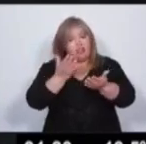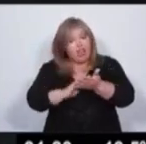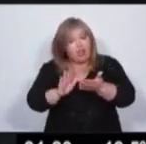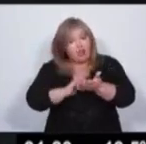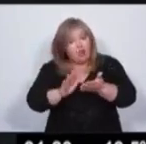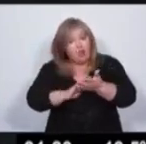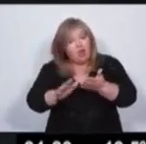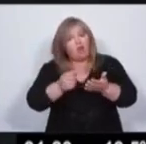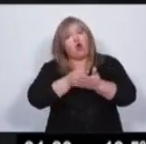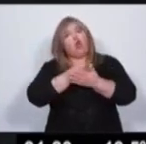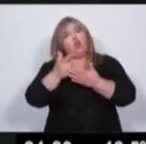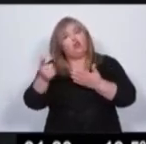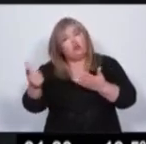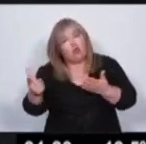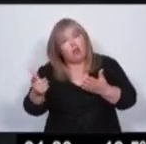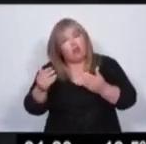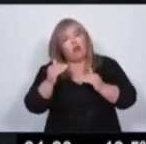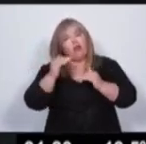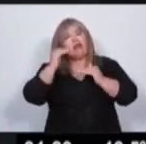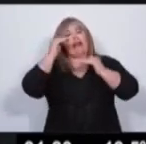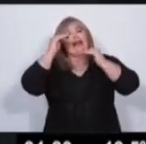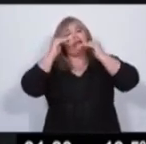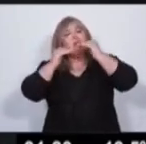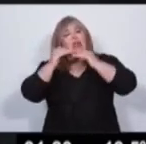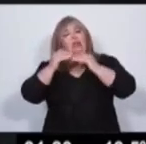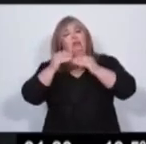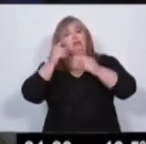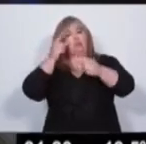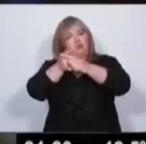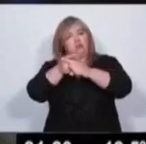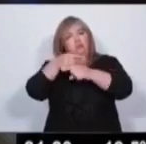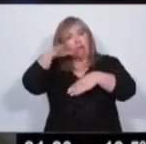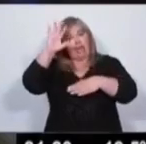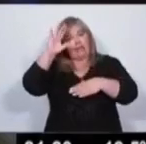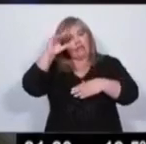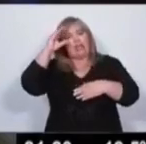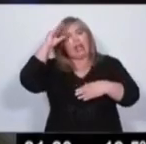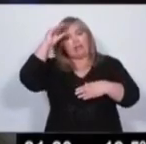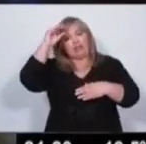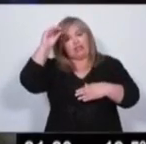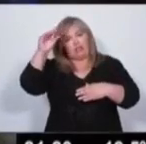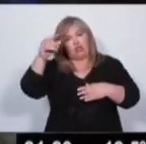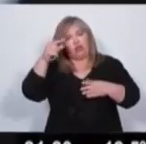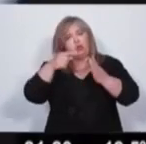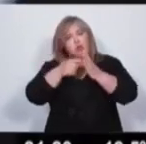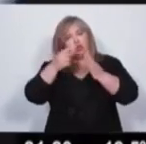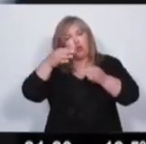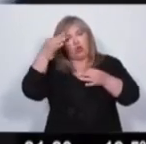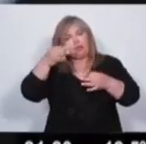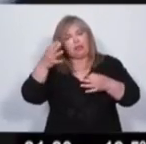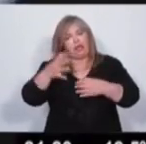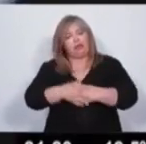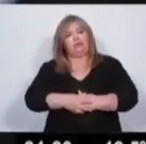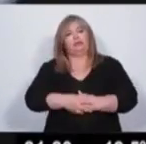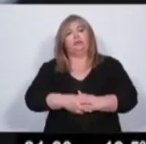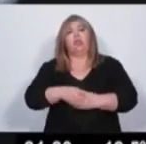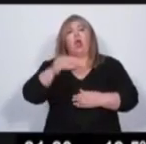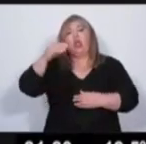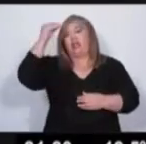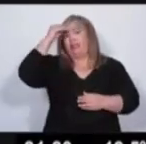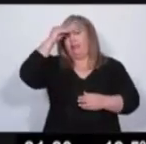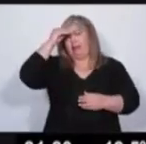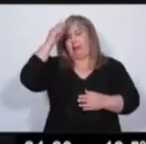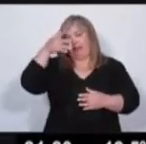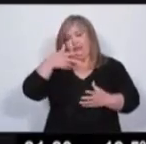apuntar a la capacitación y a reconocer títulos específicos se agradece candidato es el momento de Omar de marchi